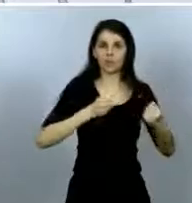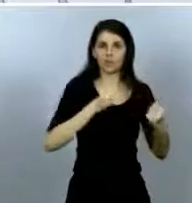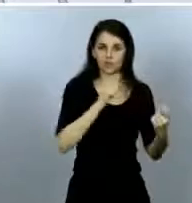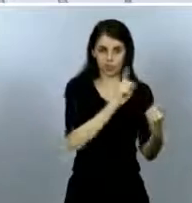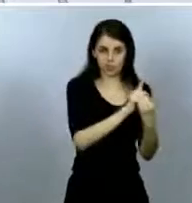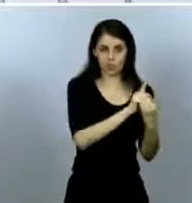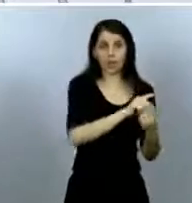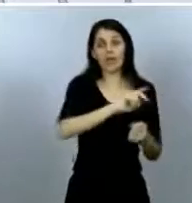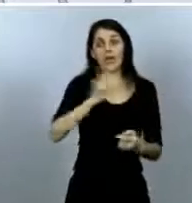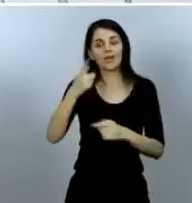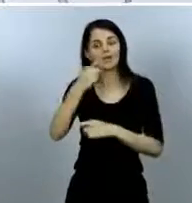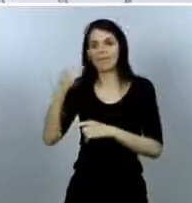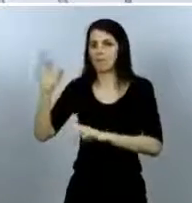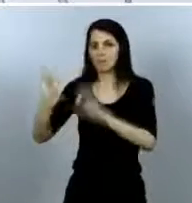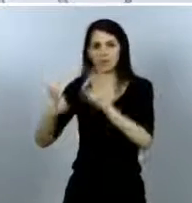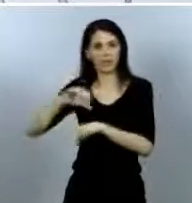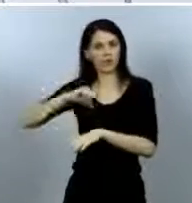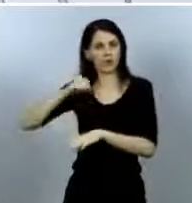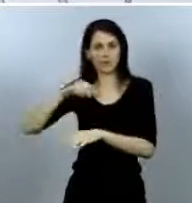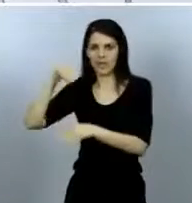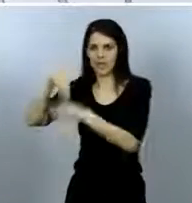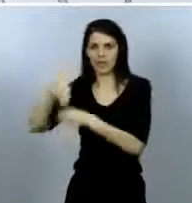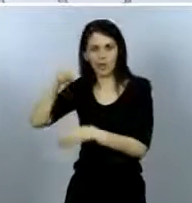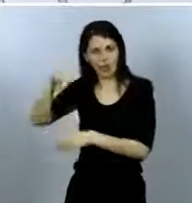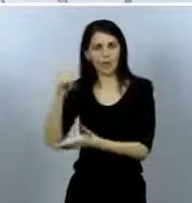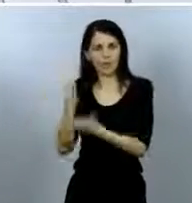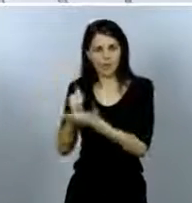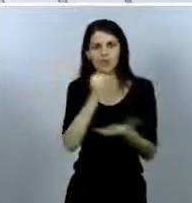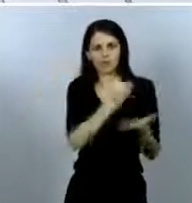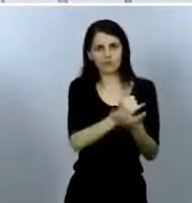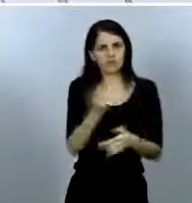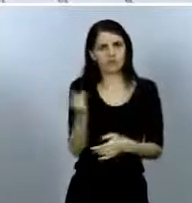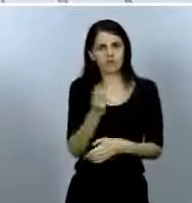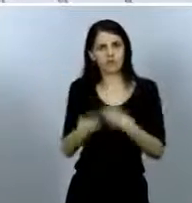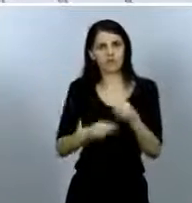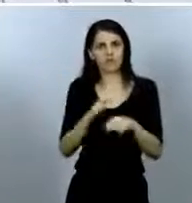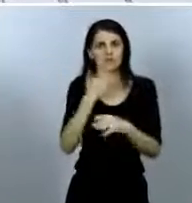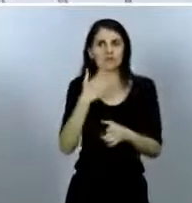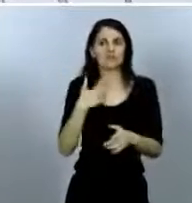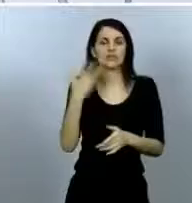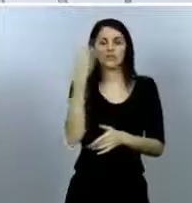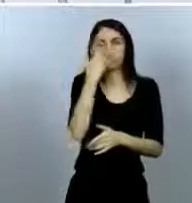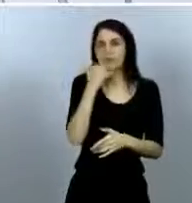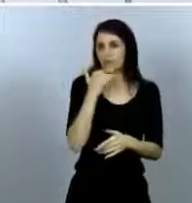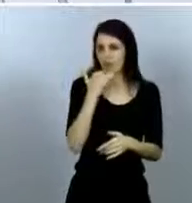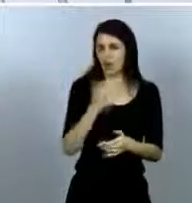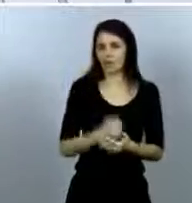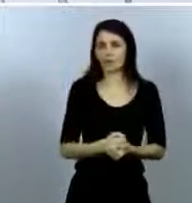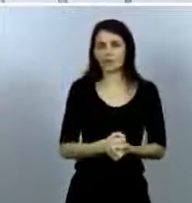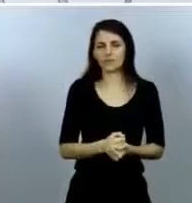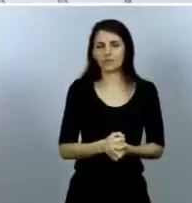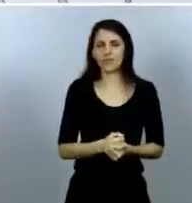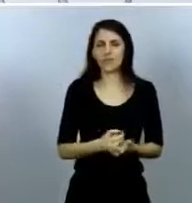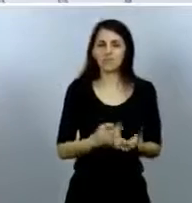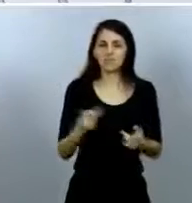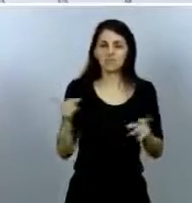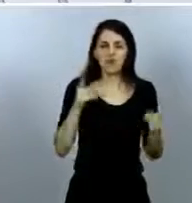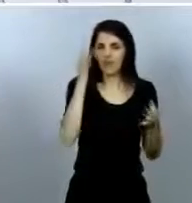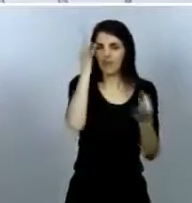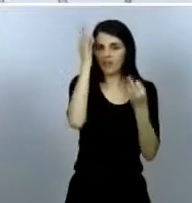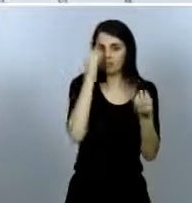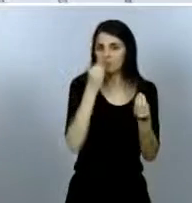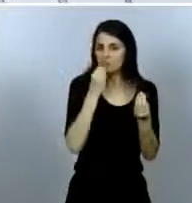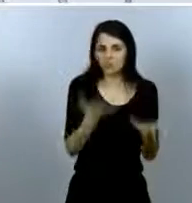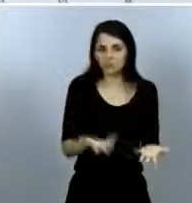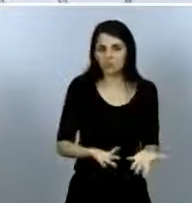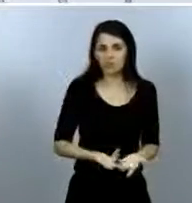primaria lo cierto es que es un dato muy bueno la razón por la que nos hace el otro 85% ahora mismo la desconozco no les puedo